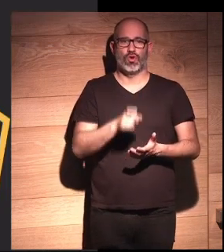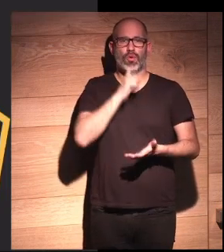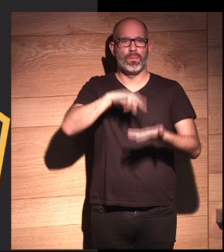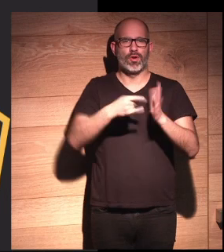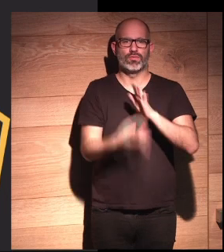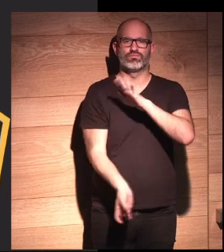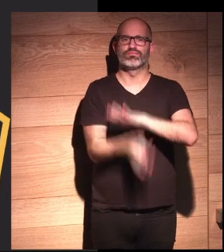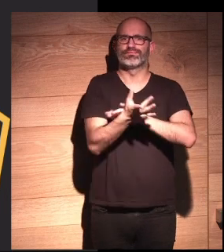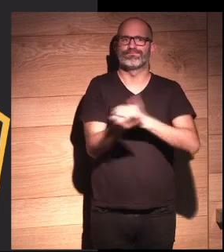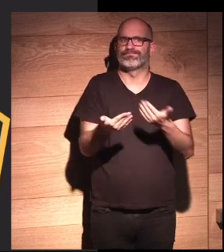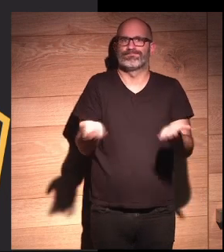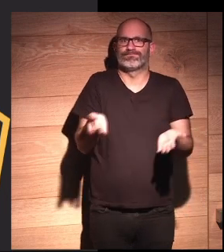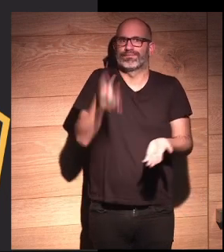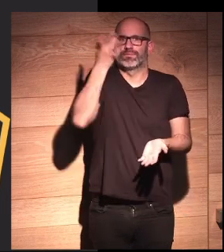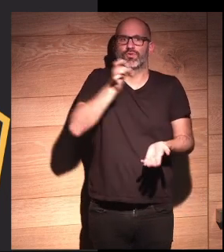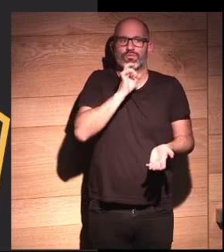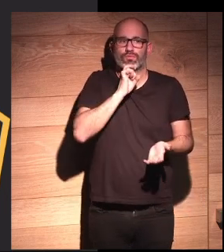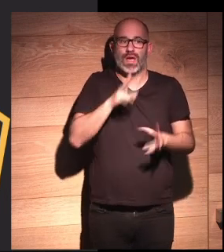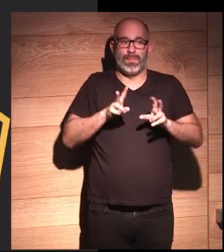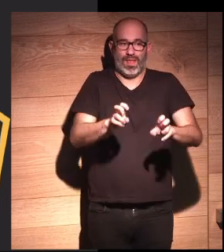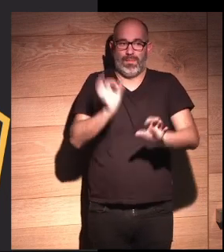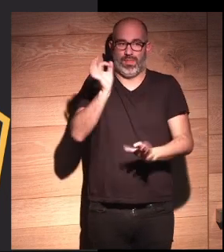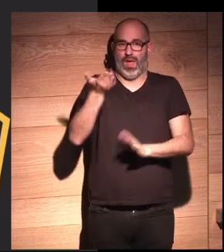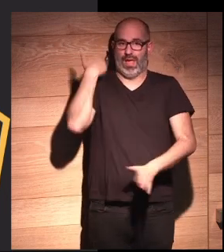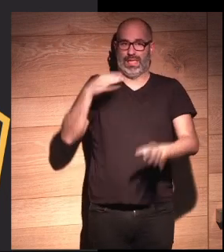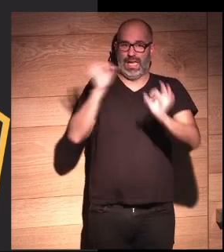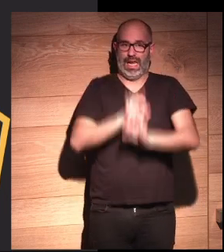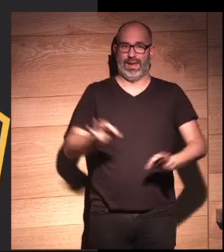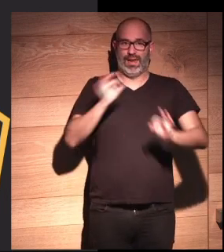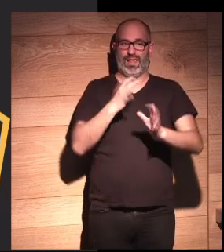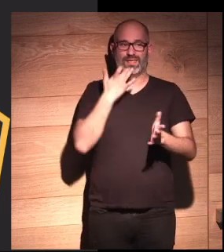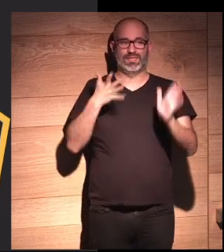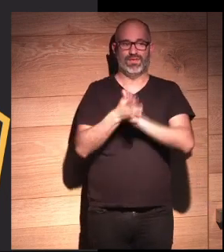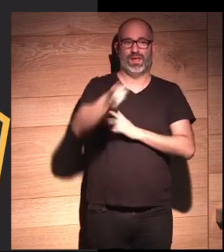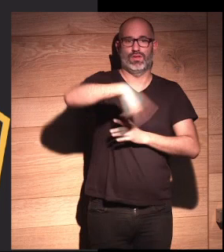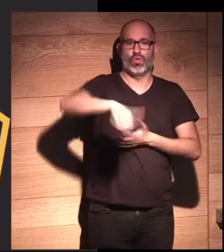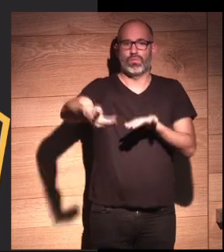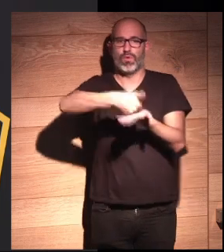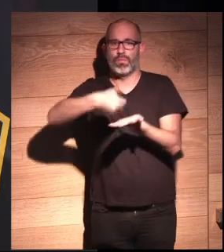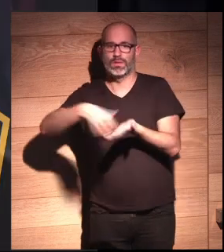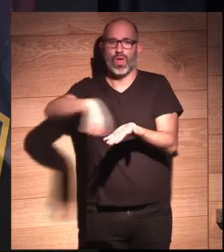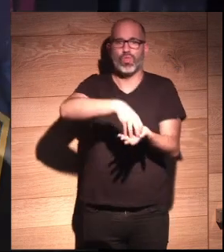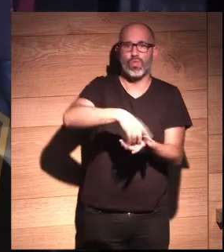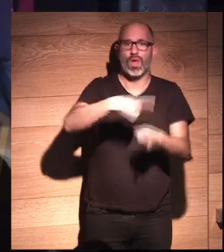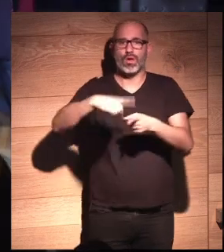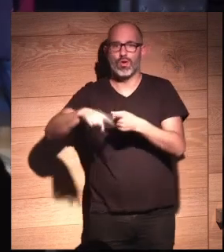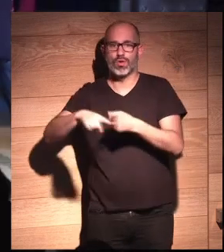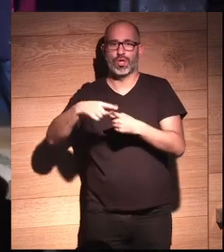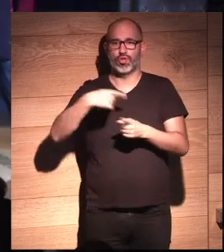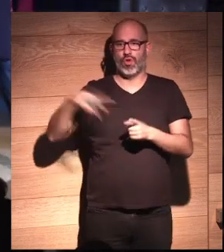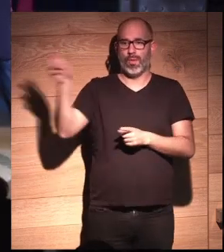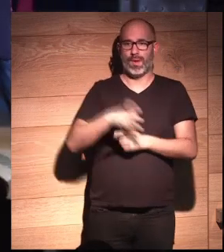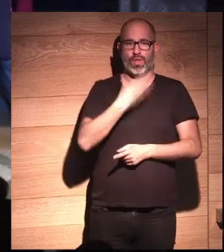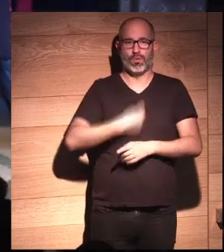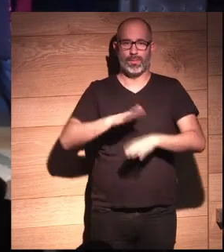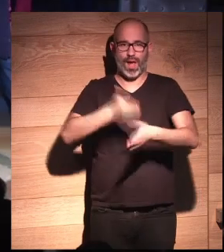este proyecto, que fue de la nada, pues recibir grandes cosas de todos vosotros, sugerencias, propuestas, dudas. Vengo de Murcia